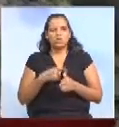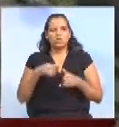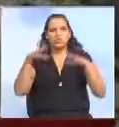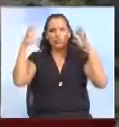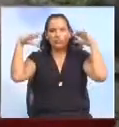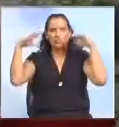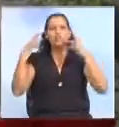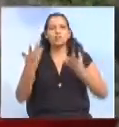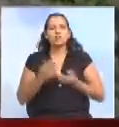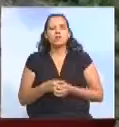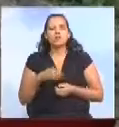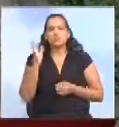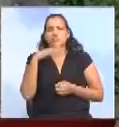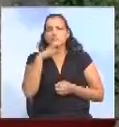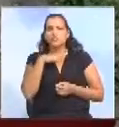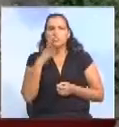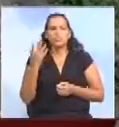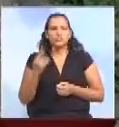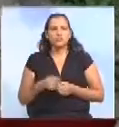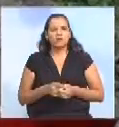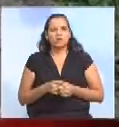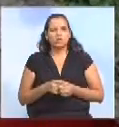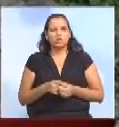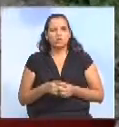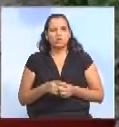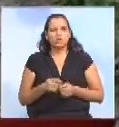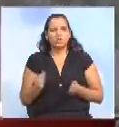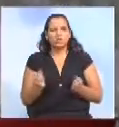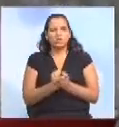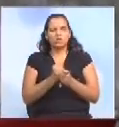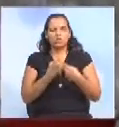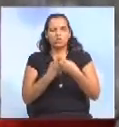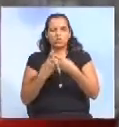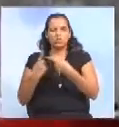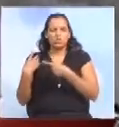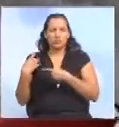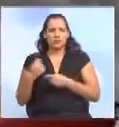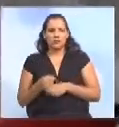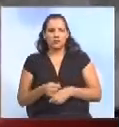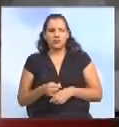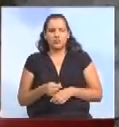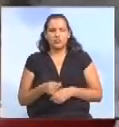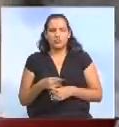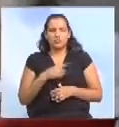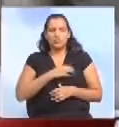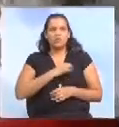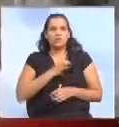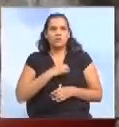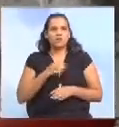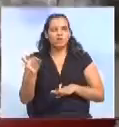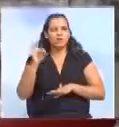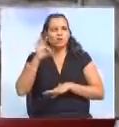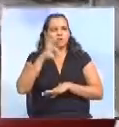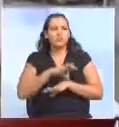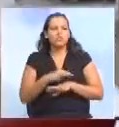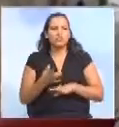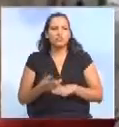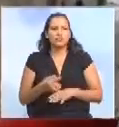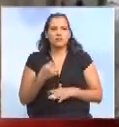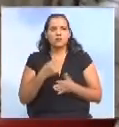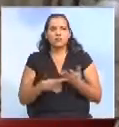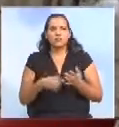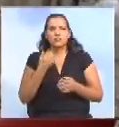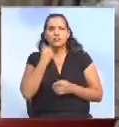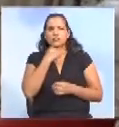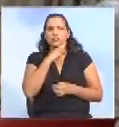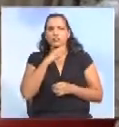aguacero. El olor que sienten es insoportable y con las tumbas llenas de aguas lluvias, temen que aparezcan los vectores que